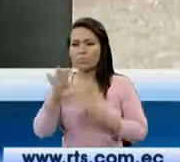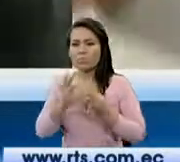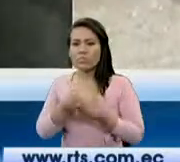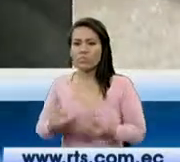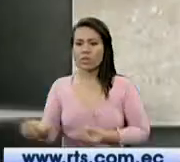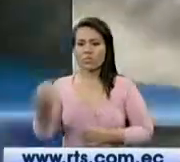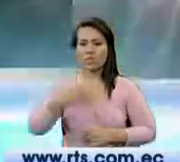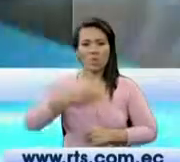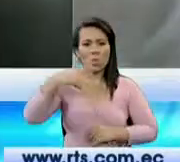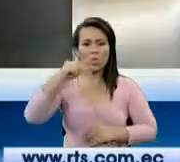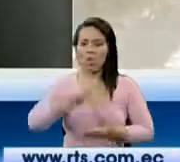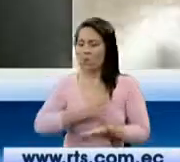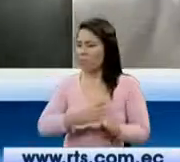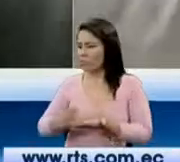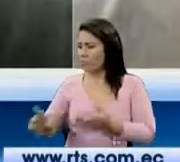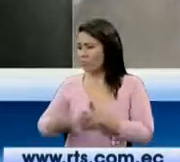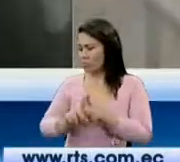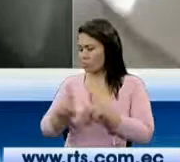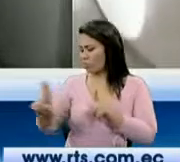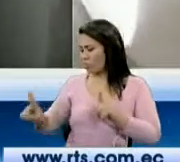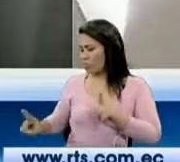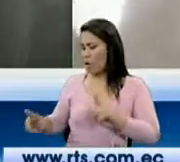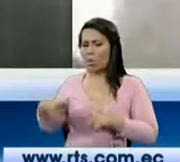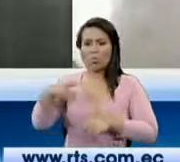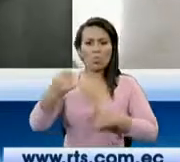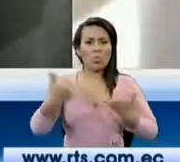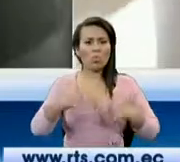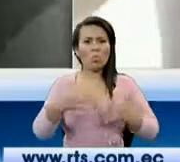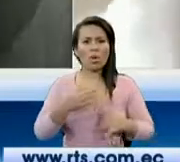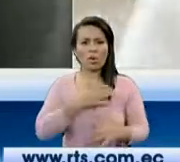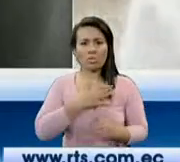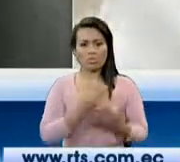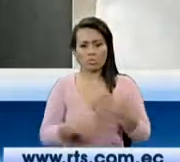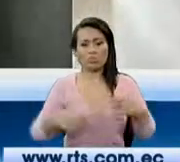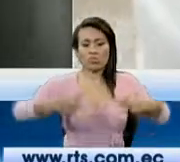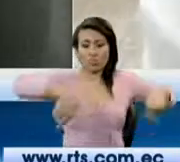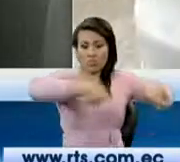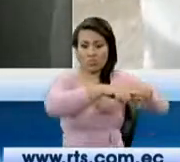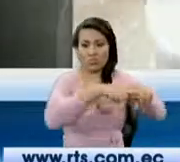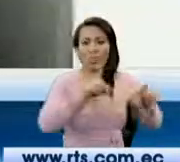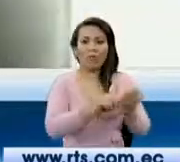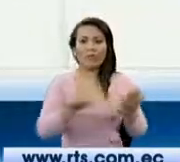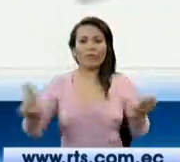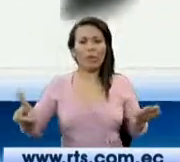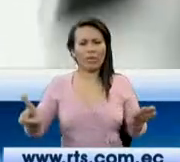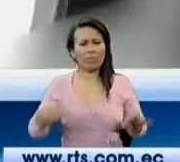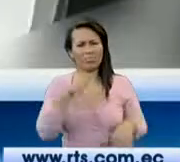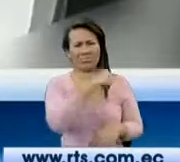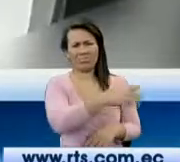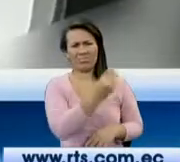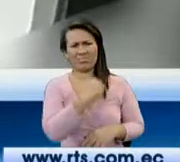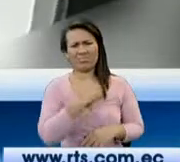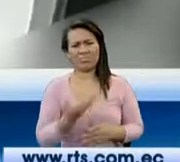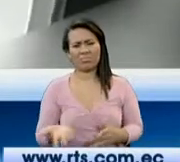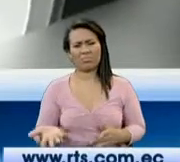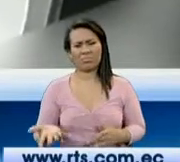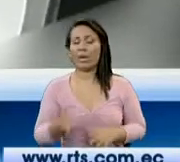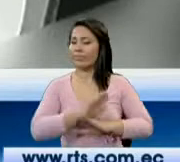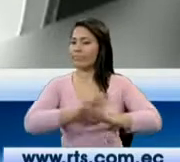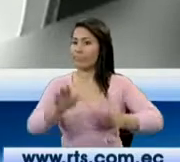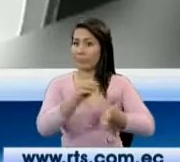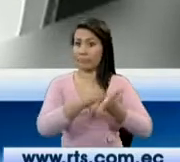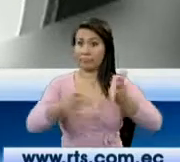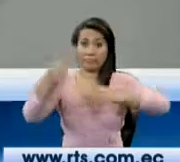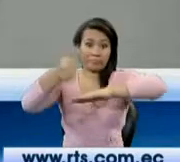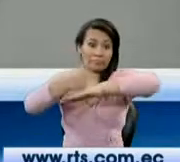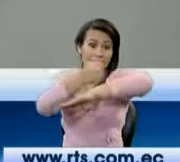dicen que tiene que agilarlo a mi hijo, que no le permita jugar con mi hijo. Ella lo va a seguir haciendo. La denuncia está puesta en el Distrito 2